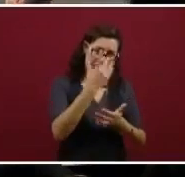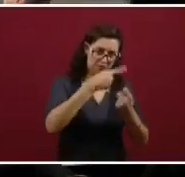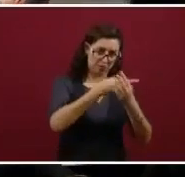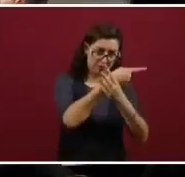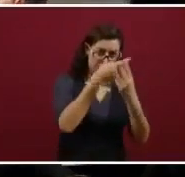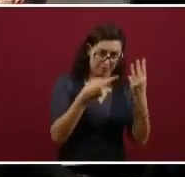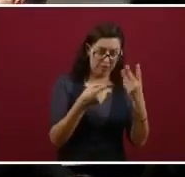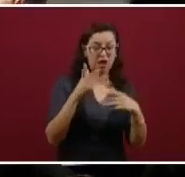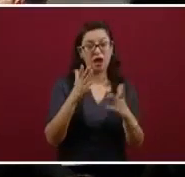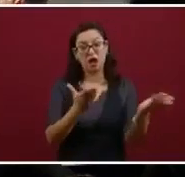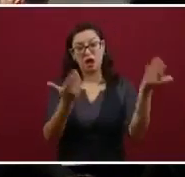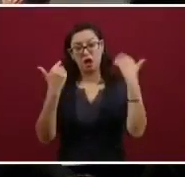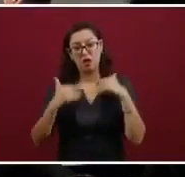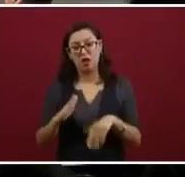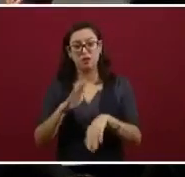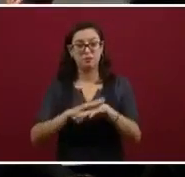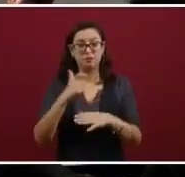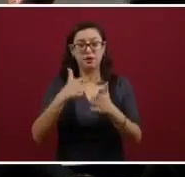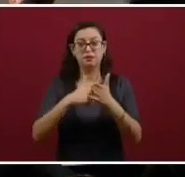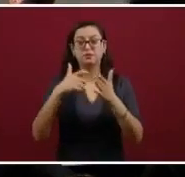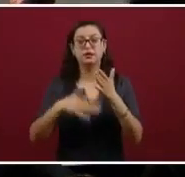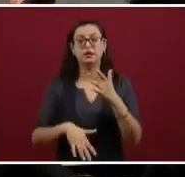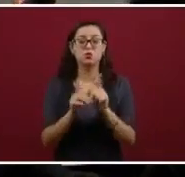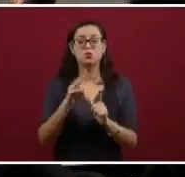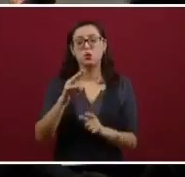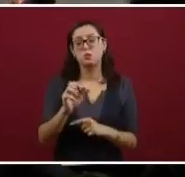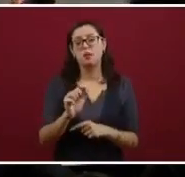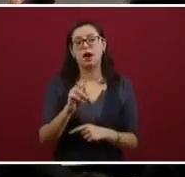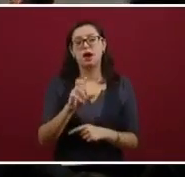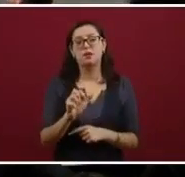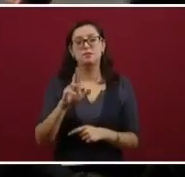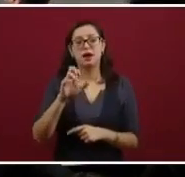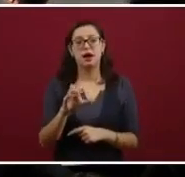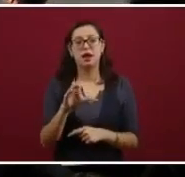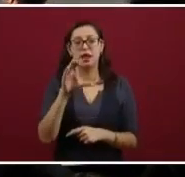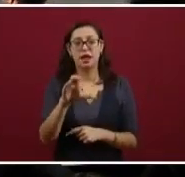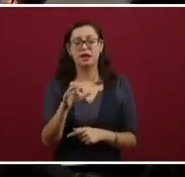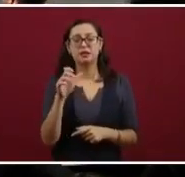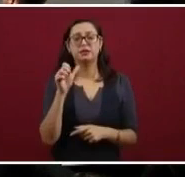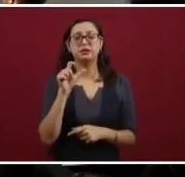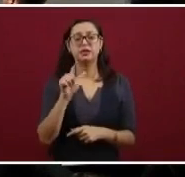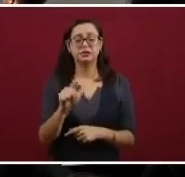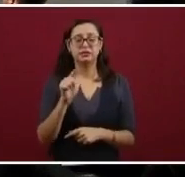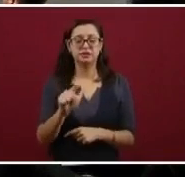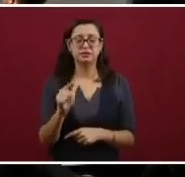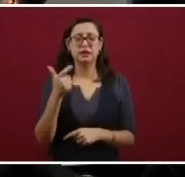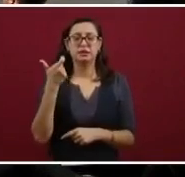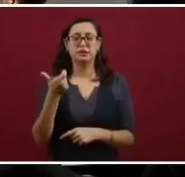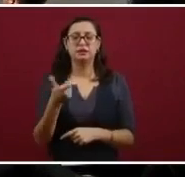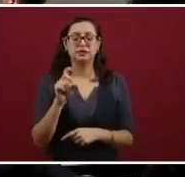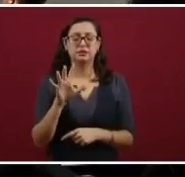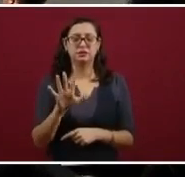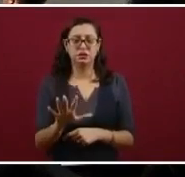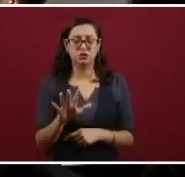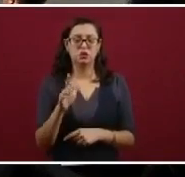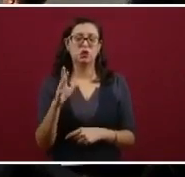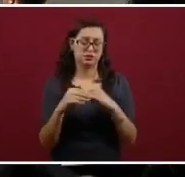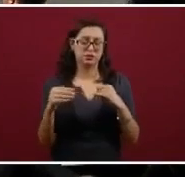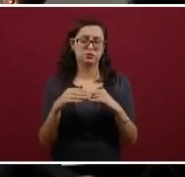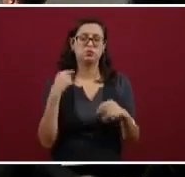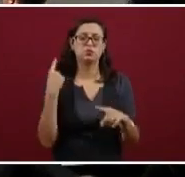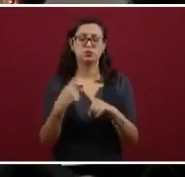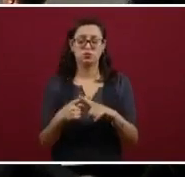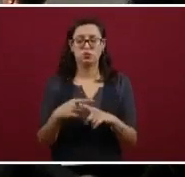LP más económico, lo está dando Grupo Mabarak a 17 pesos 35 centavos por kilo para